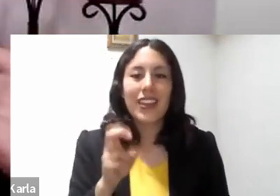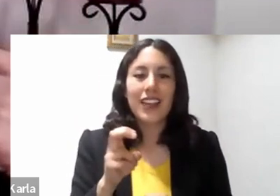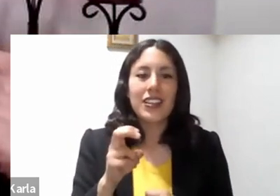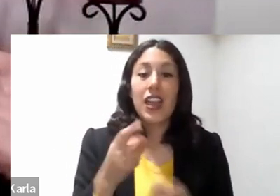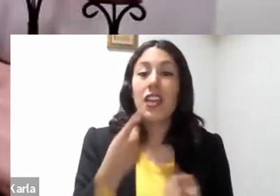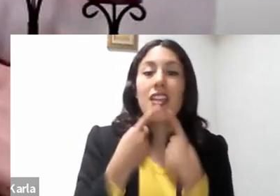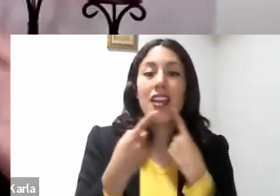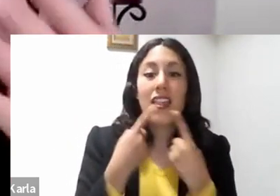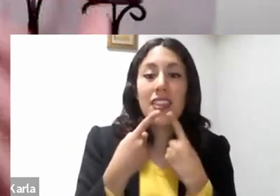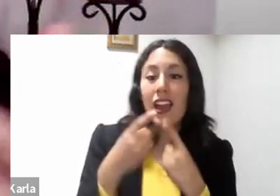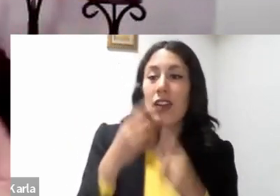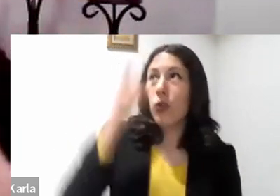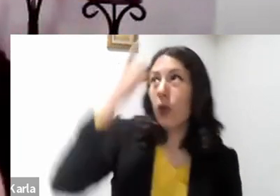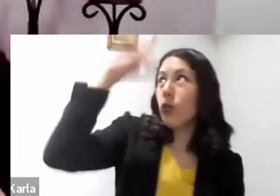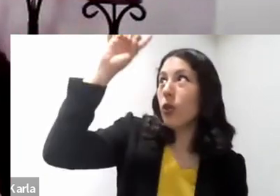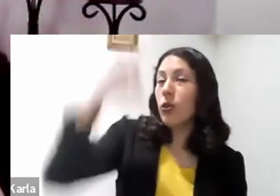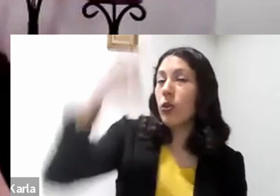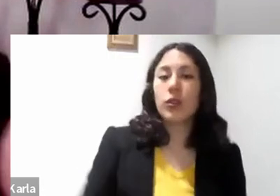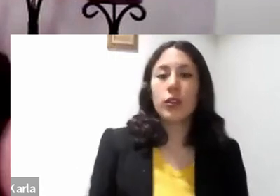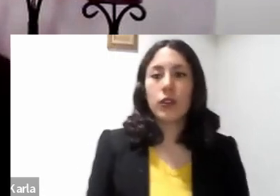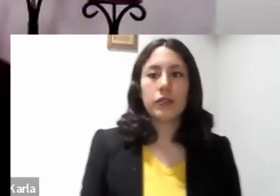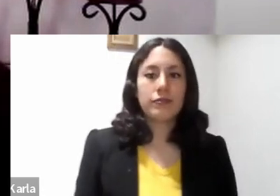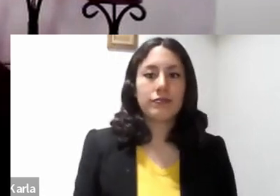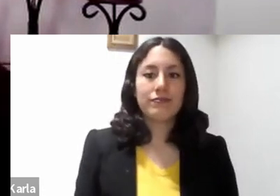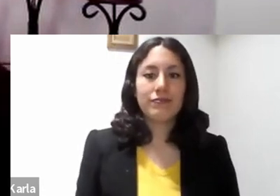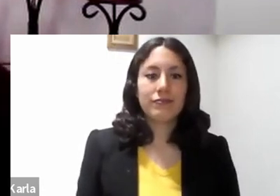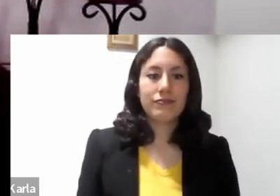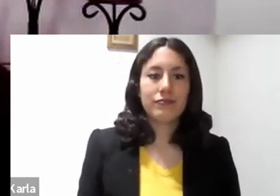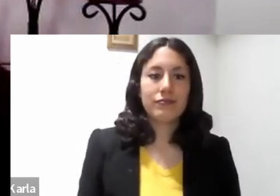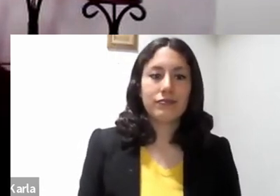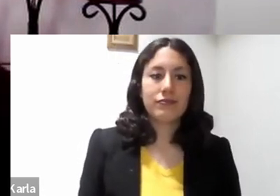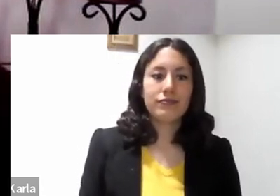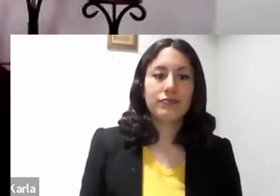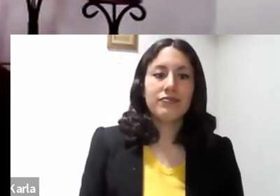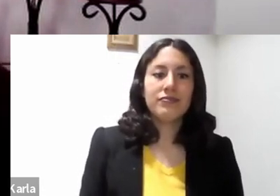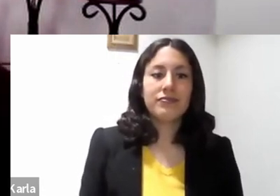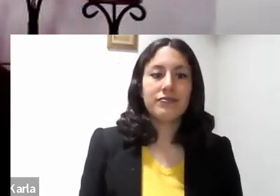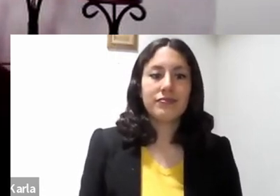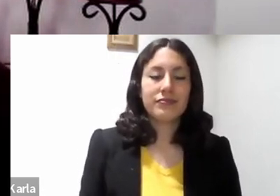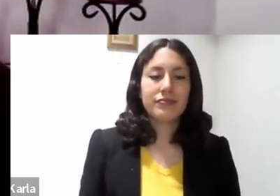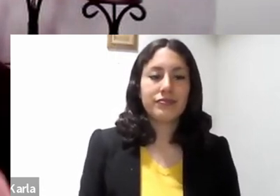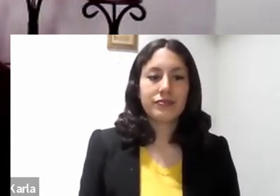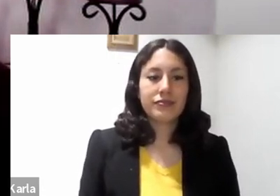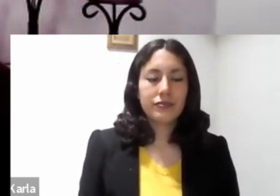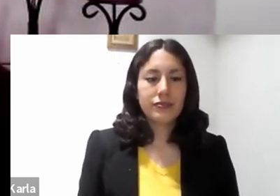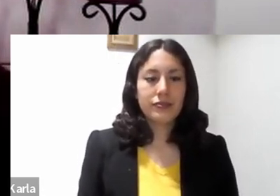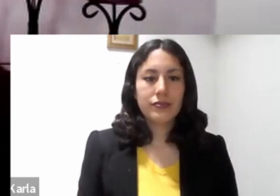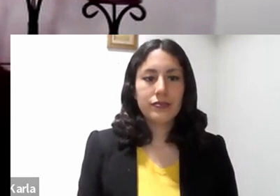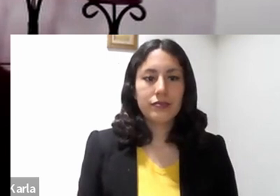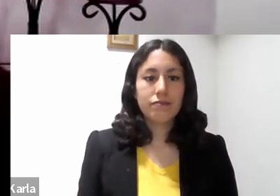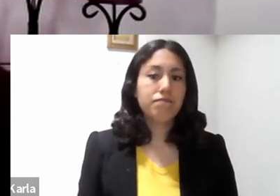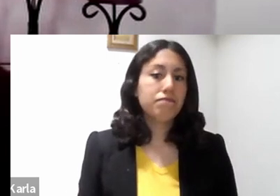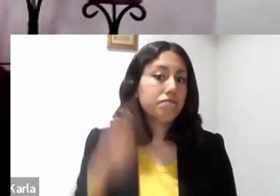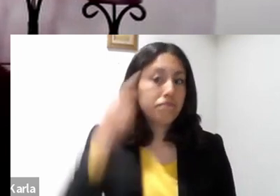sabemos que ellos nos hablan y si puede haber un diálogo con el señor entonces pues algo tan sencillo como